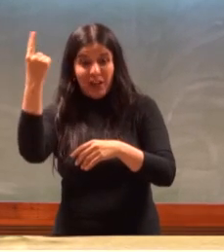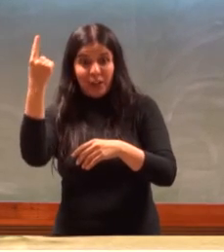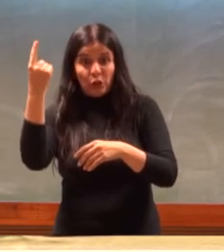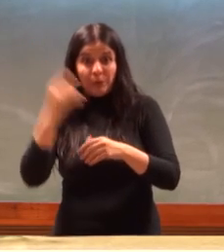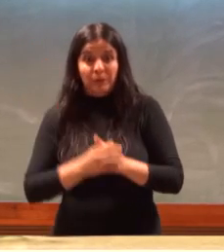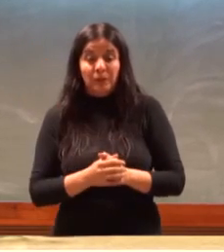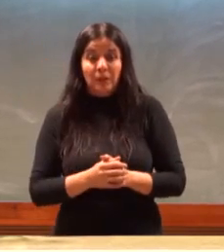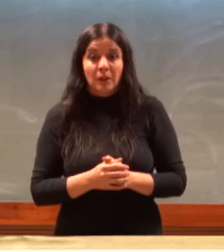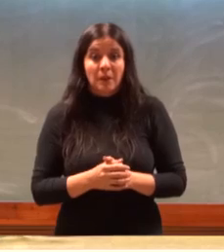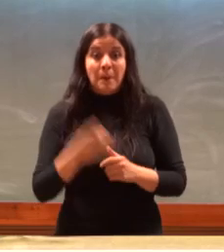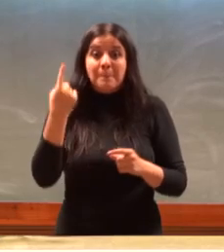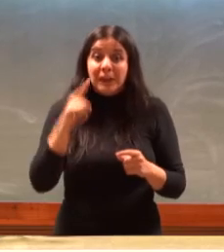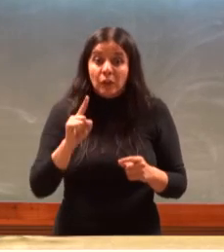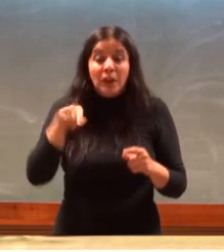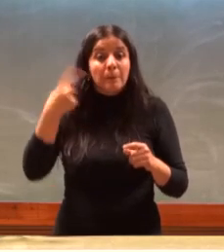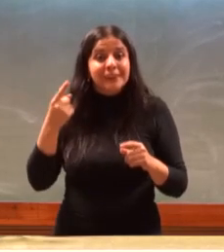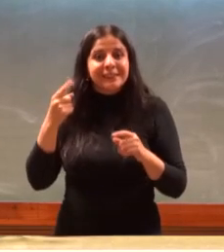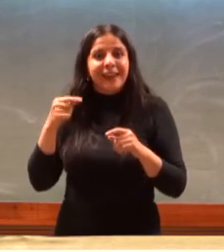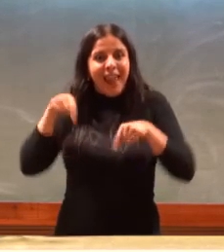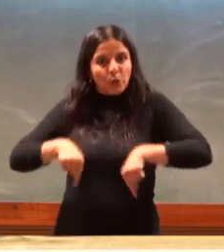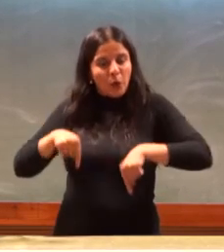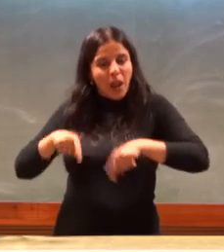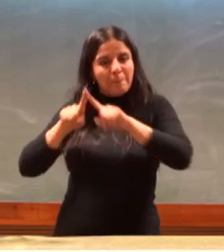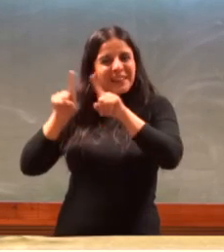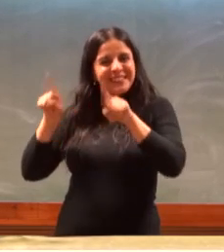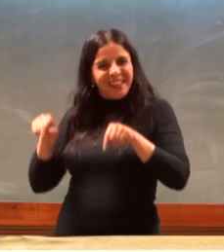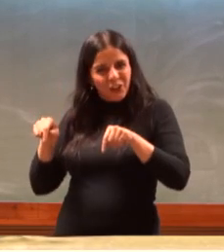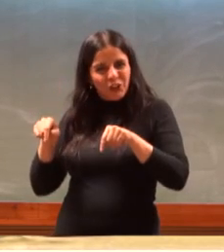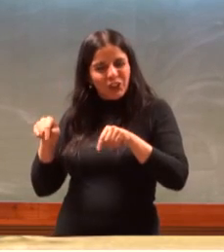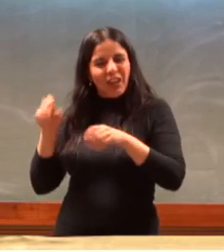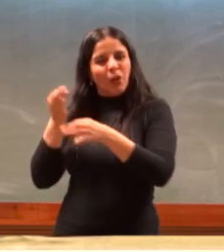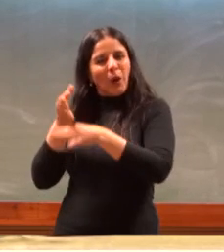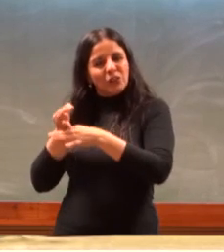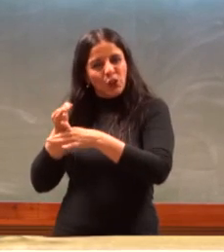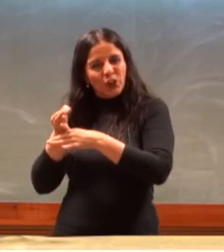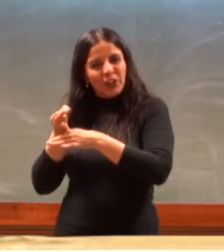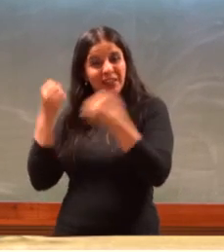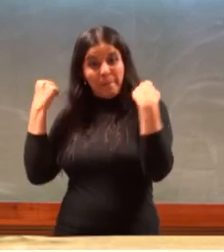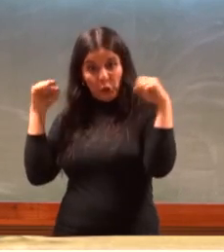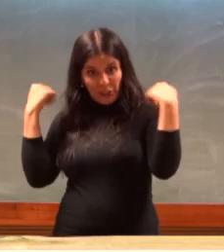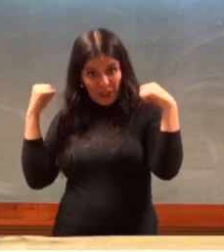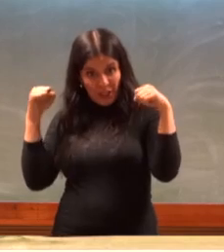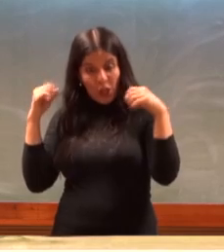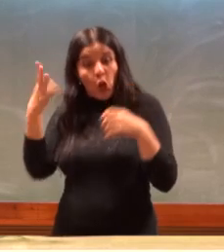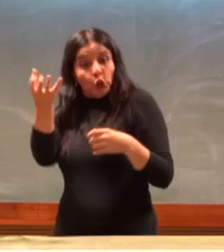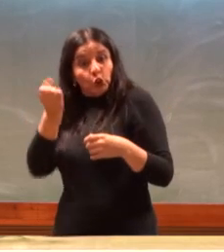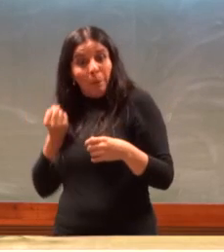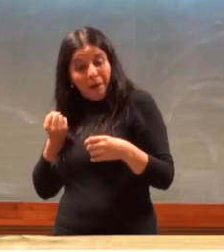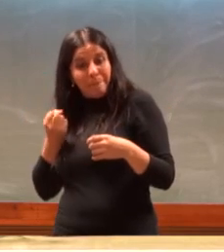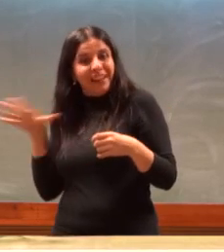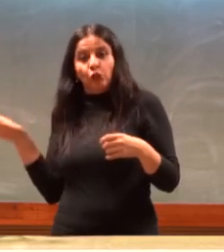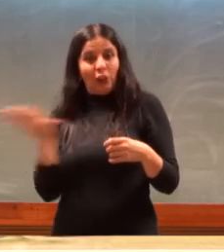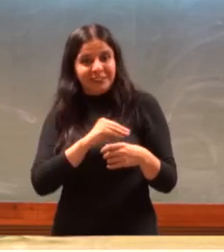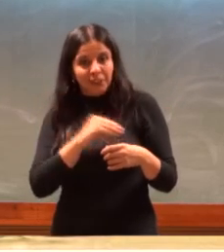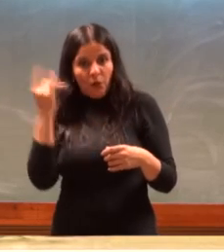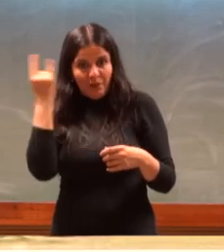y deportes para toda la educación superior se plantea como sistema ional de reconocimiento académico de de la educación superior que se